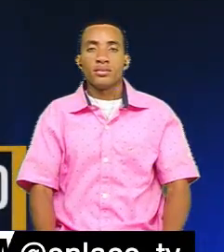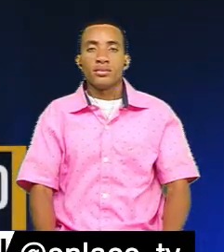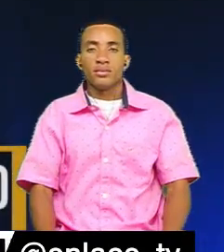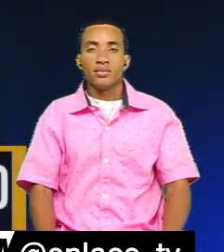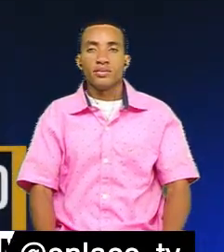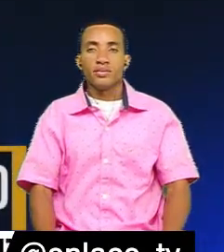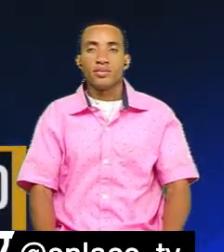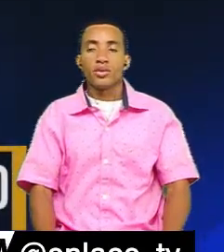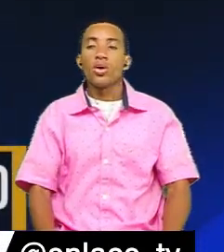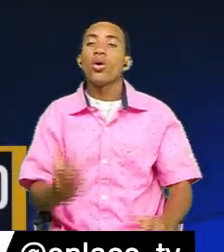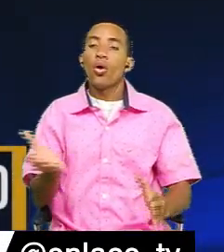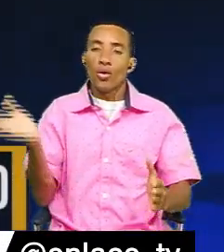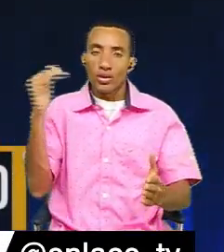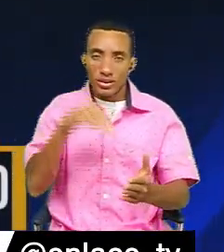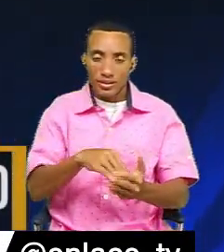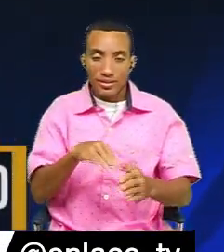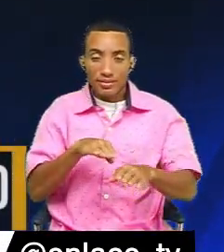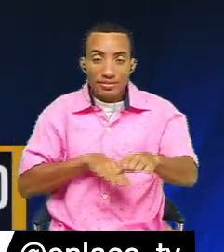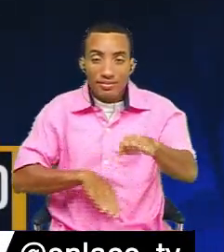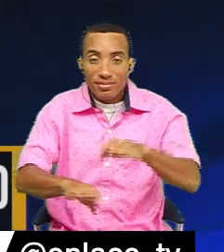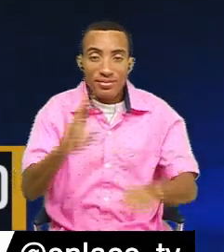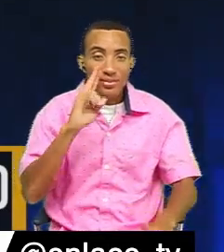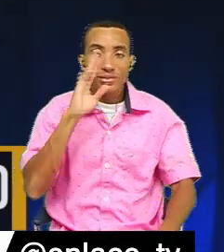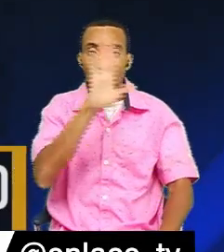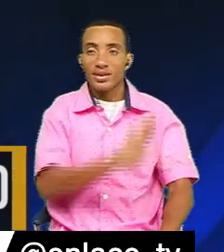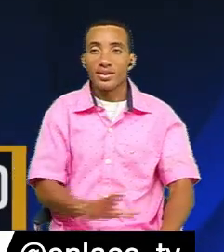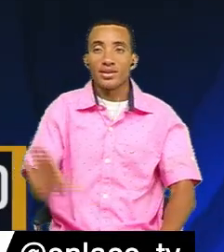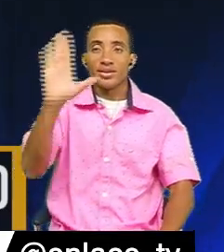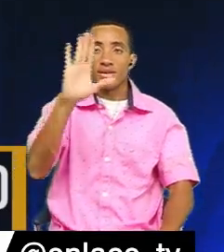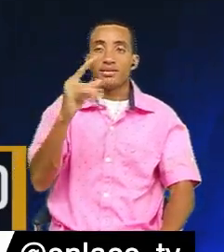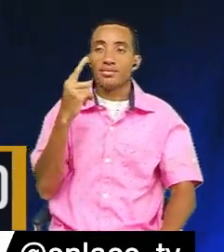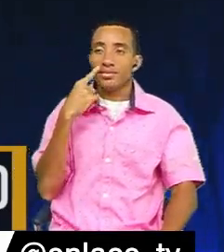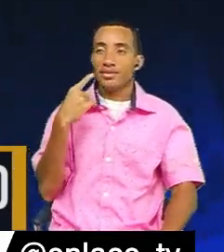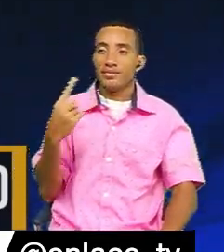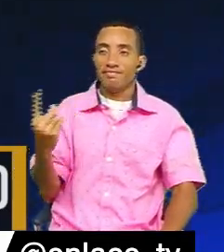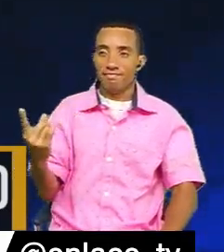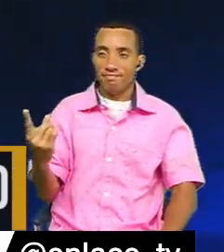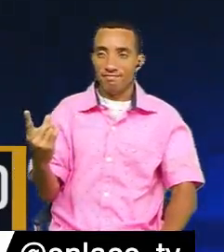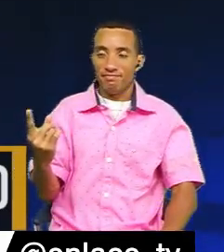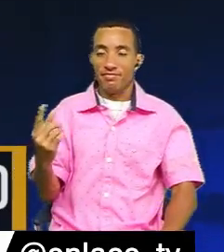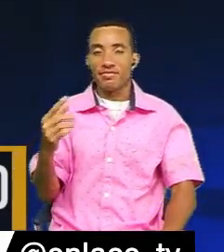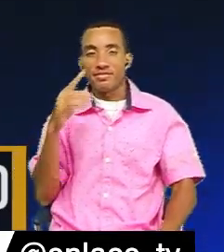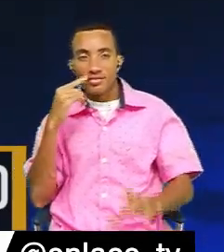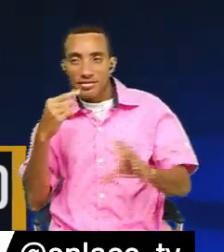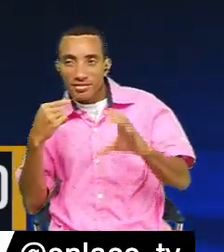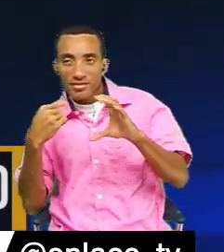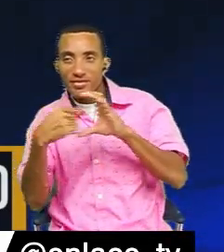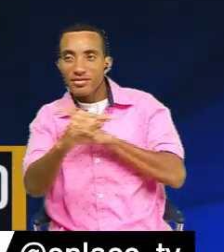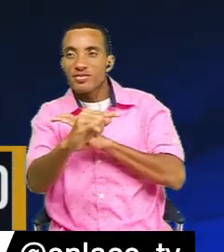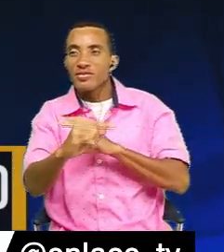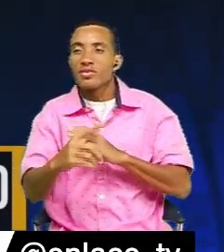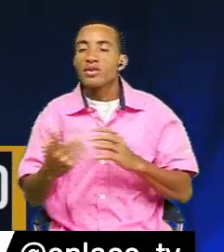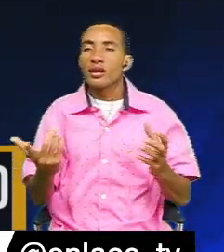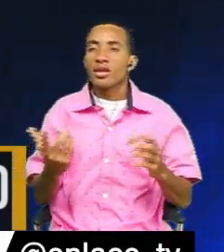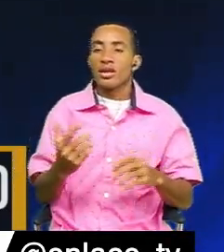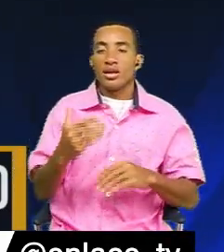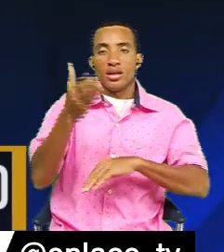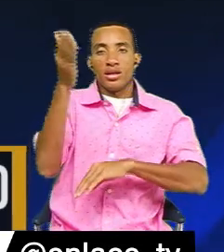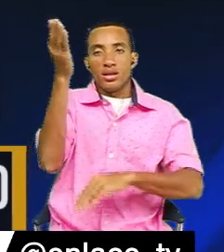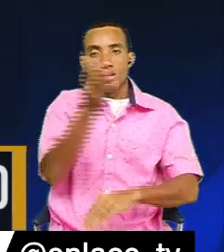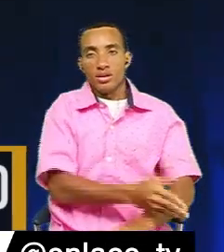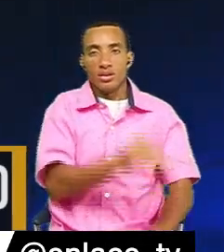Y de nuevo la vía nacional es protagonista de nuestro reportero ciudadano. Estas imágenes fueron enviadas desde el sector de la Diagonal 65 con